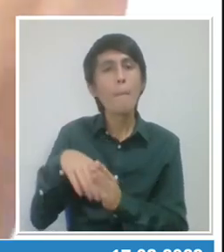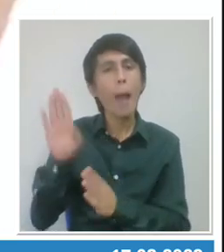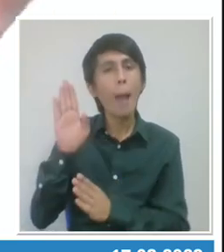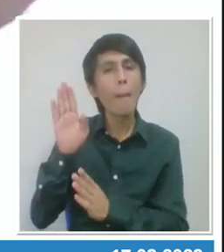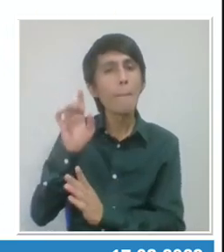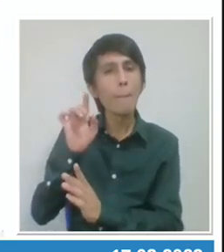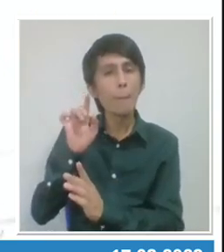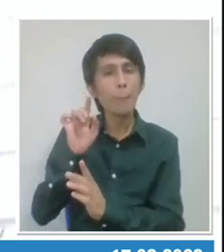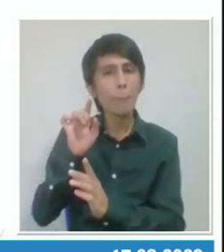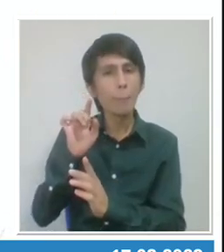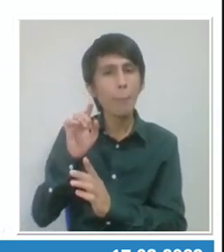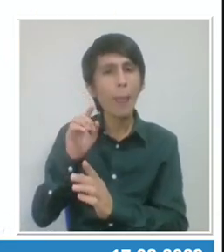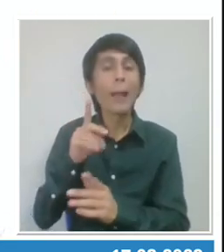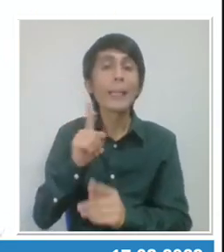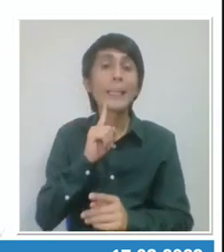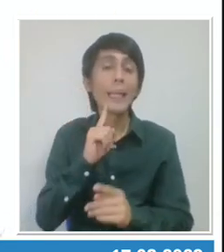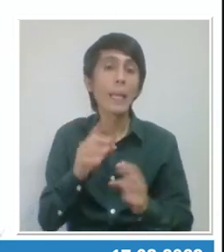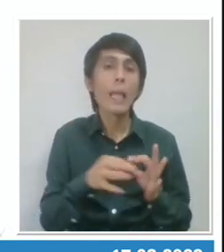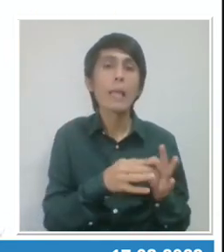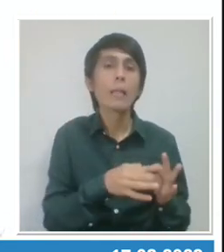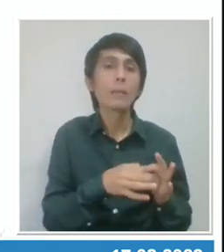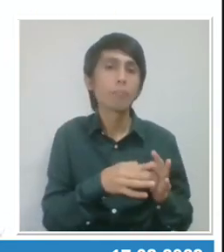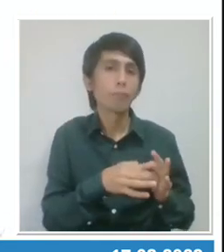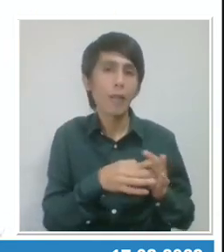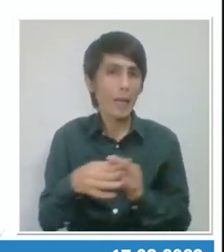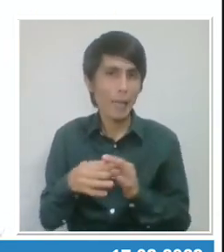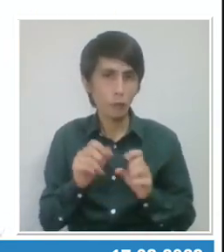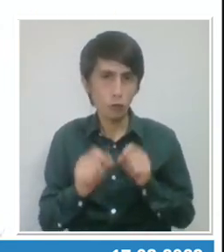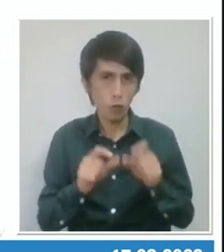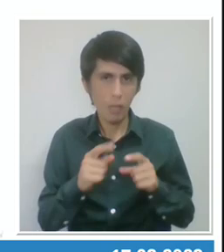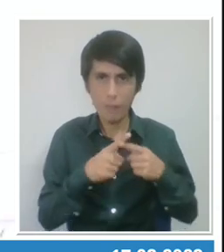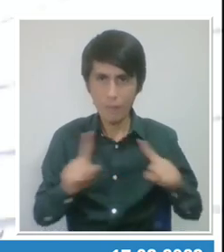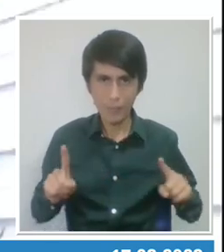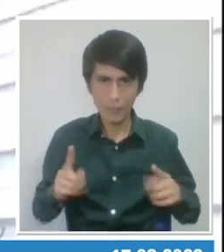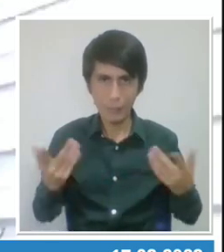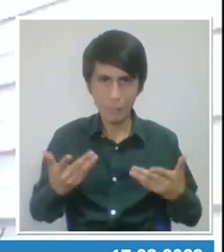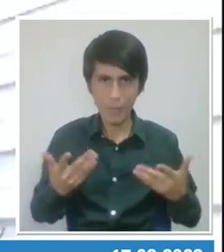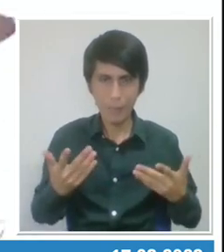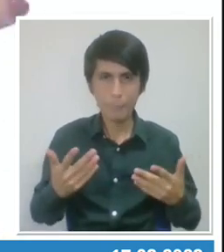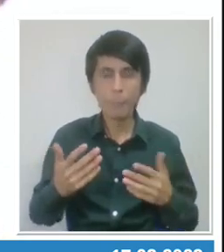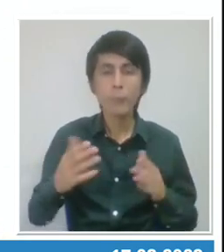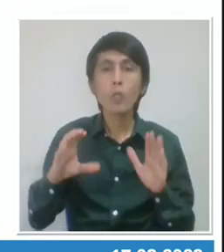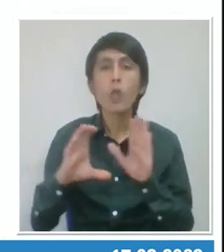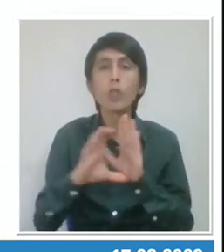distintas en su apoyo, ¿no? Para las constituciones breves, ¿no?